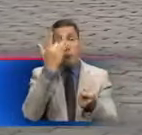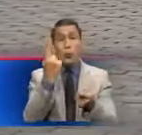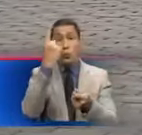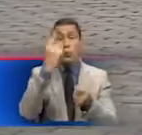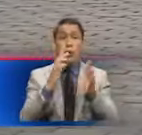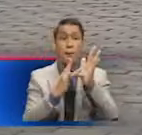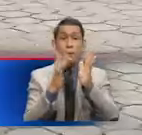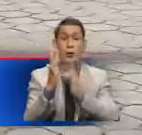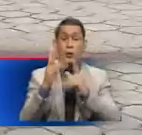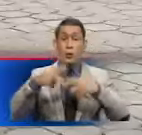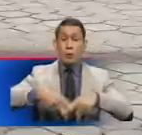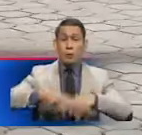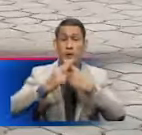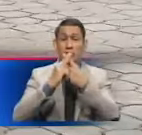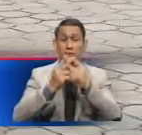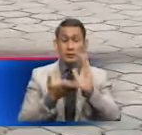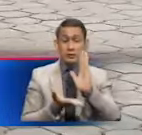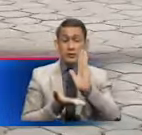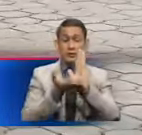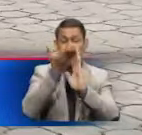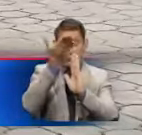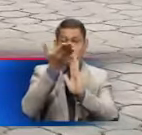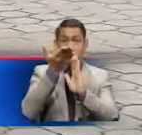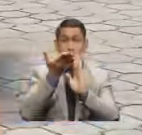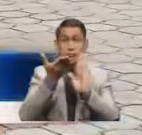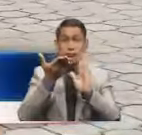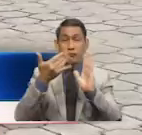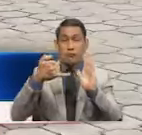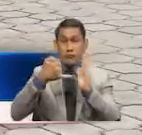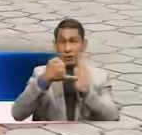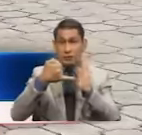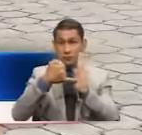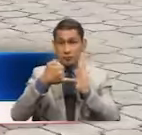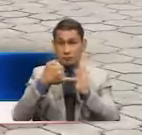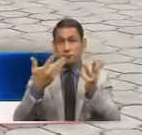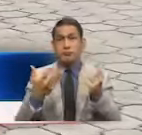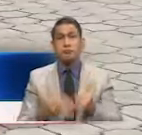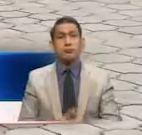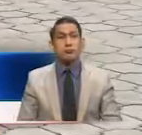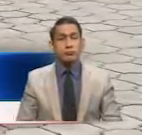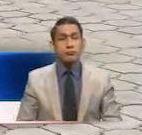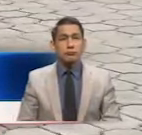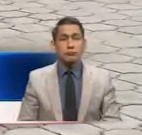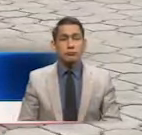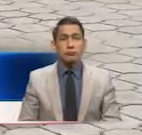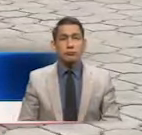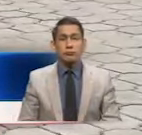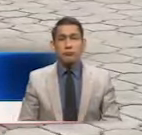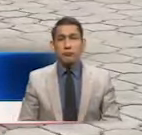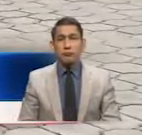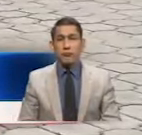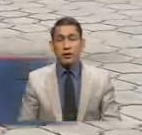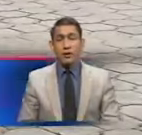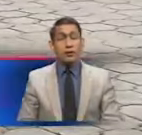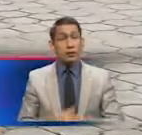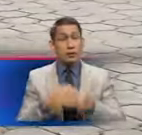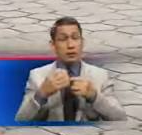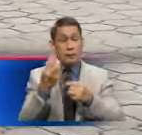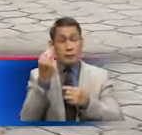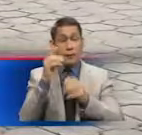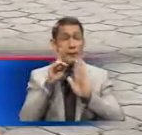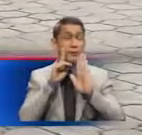ahorita estamos como estrategia a bajar un poco el porcentaje del interés y de la entrada para